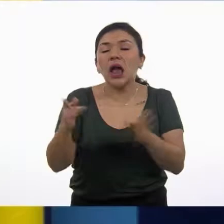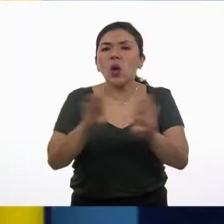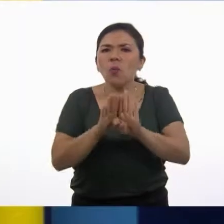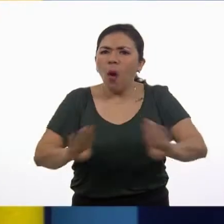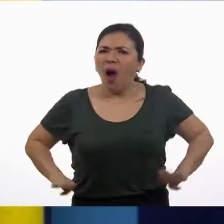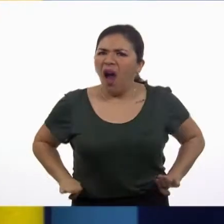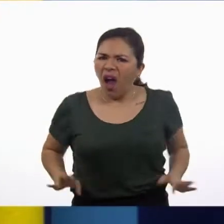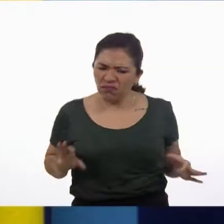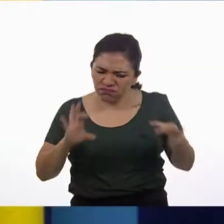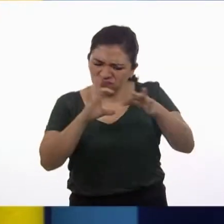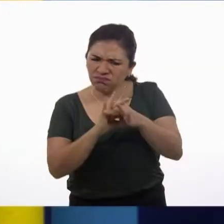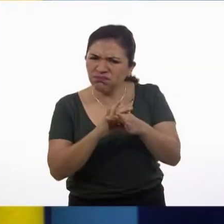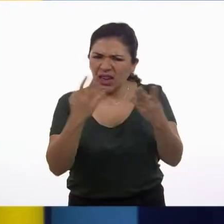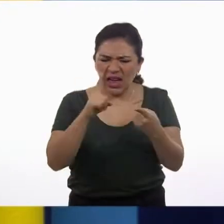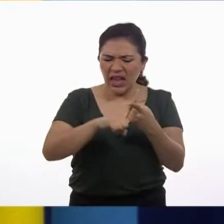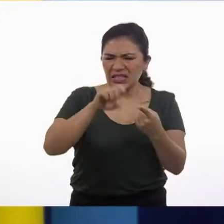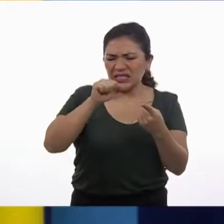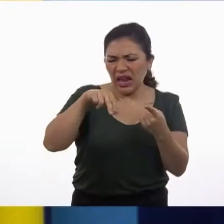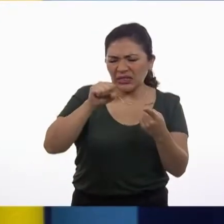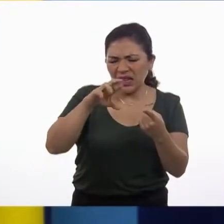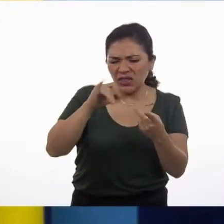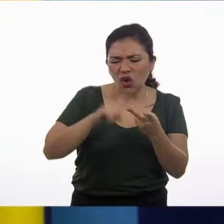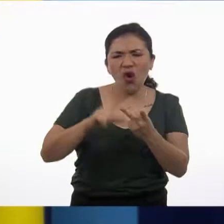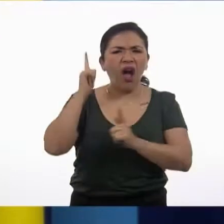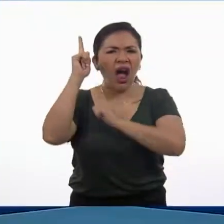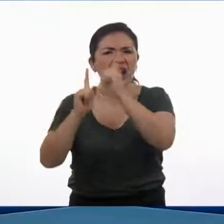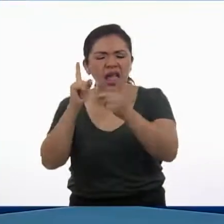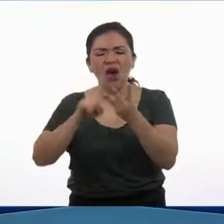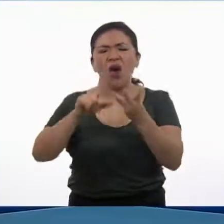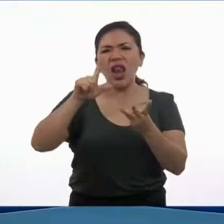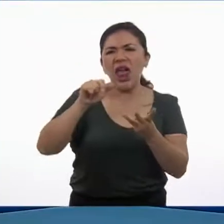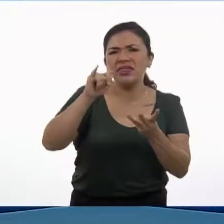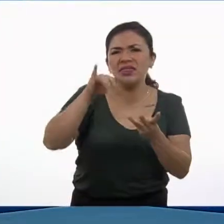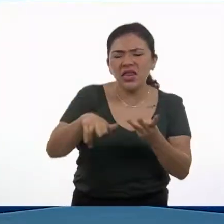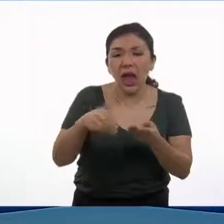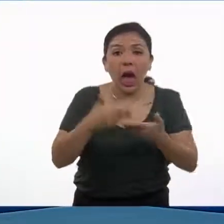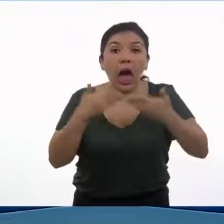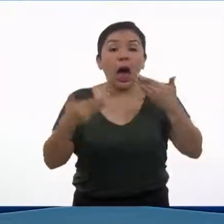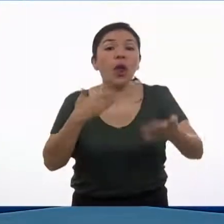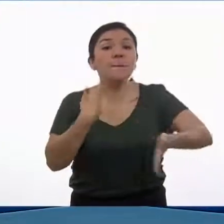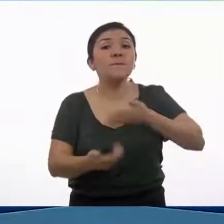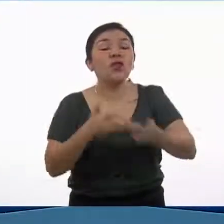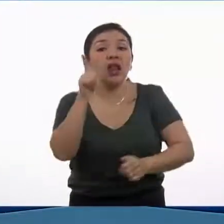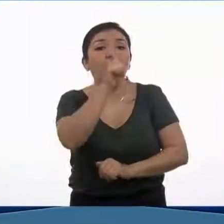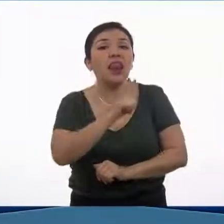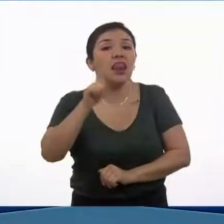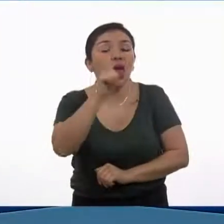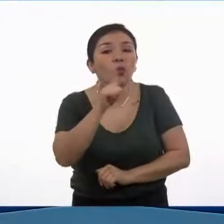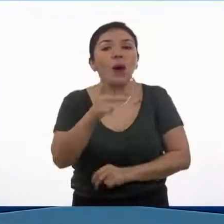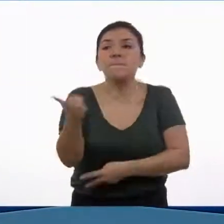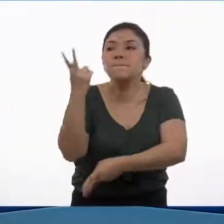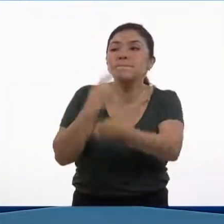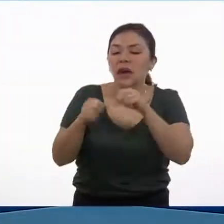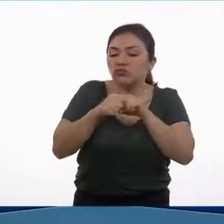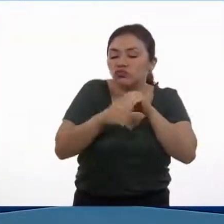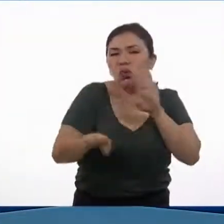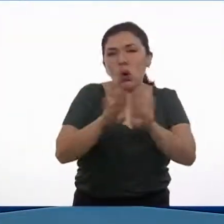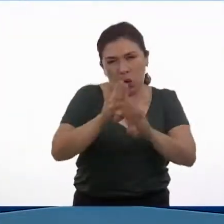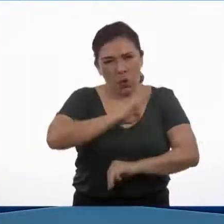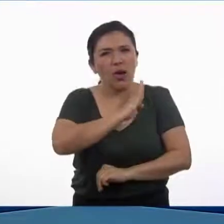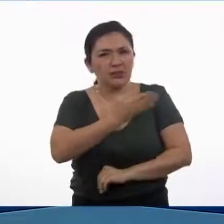parentesco existente entre el sánscrito, el griego y el latín, lenguas modernas que derivan de estas, como el